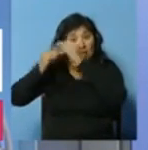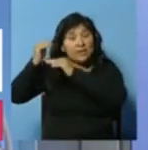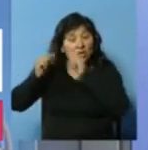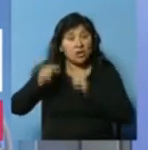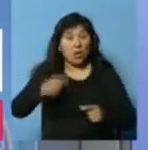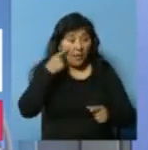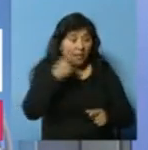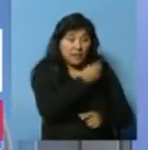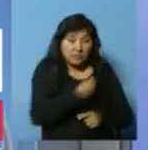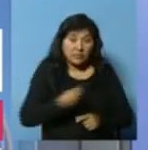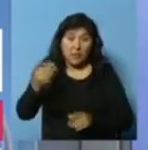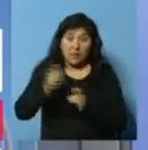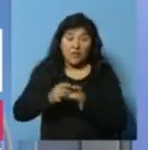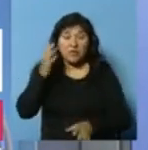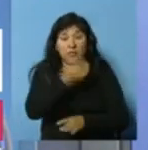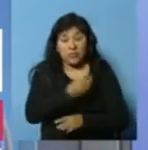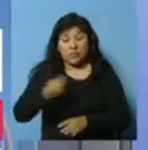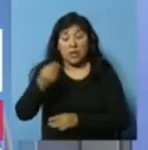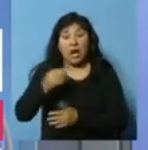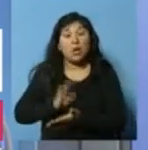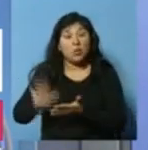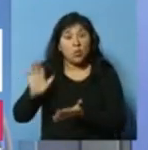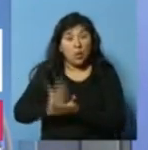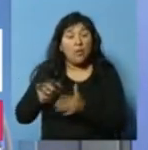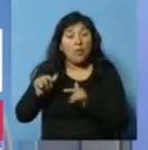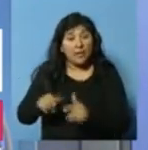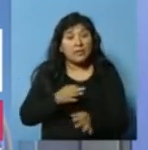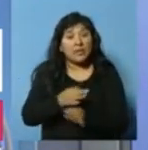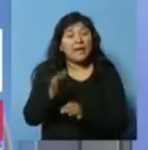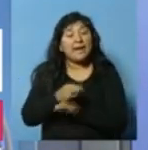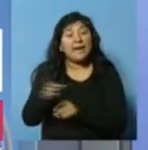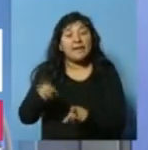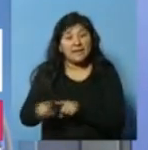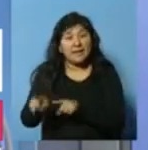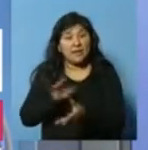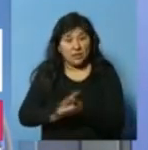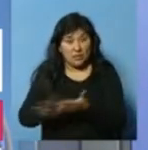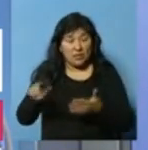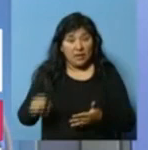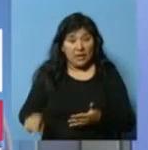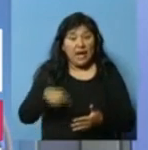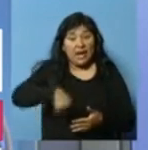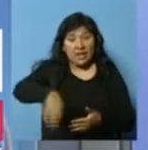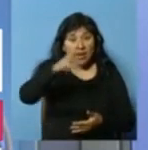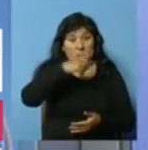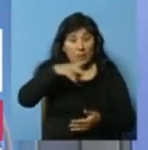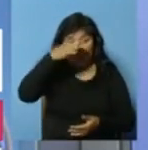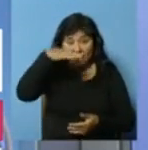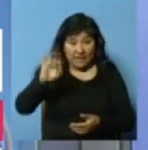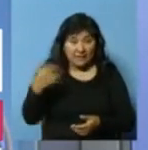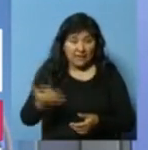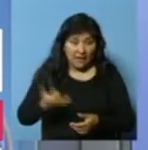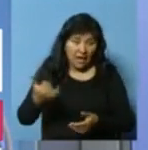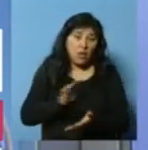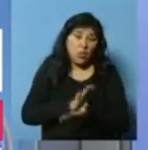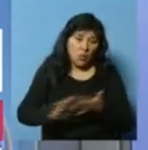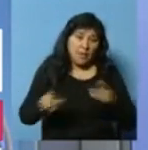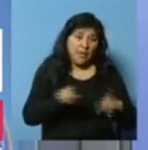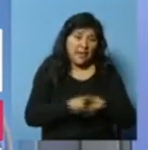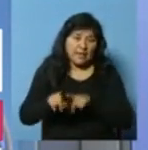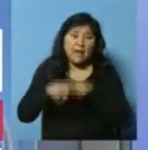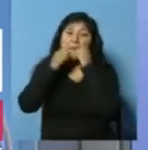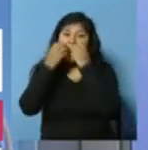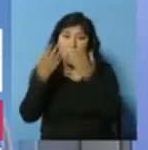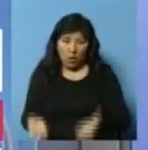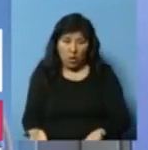entonces sí para el 2020 y estamos introduciendo mejoras de la oferta para